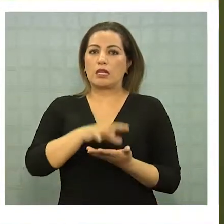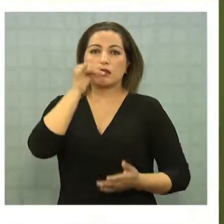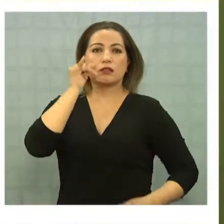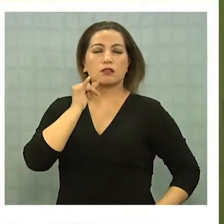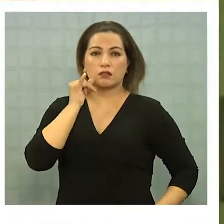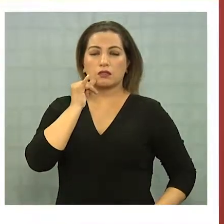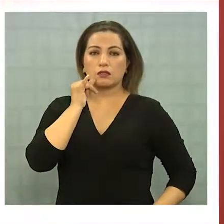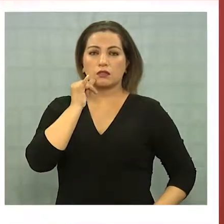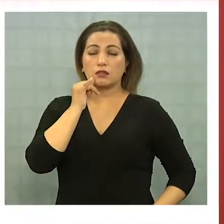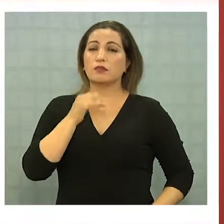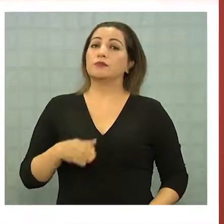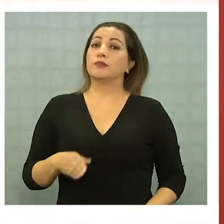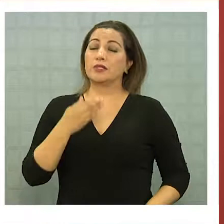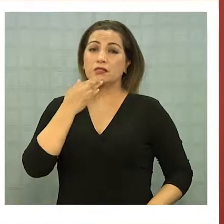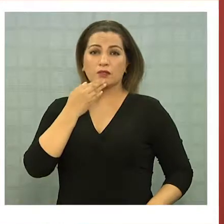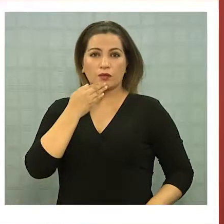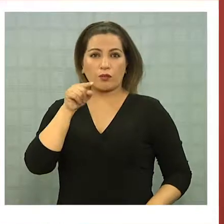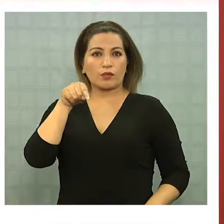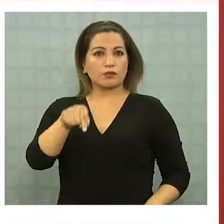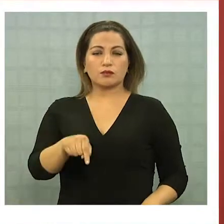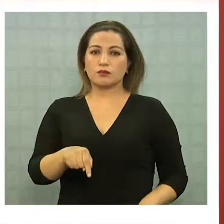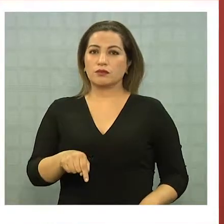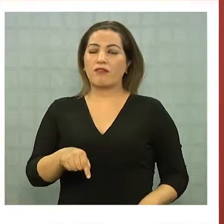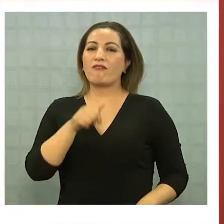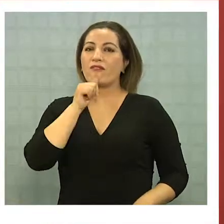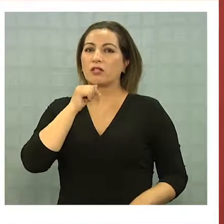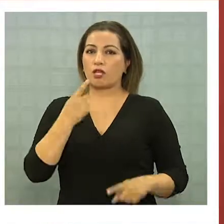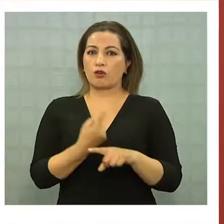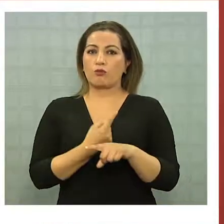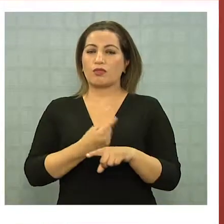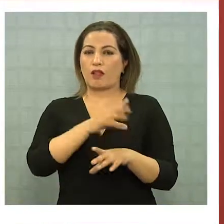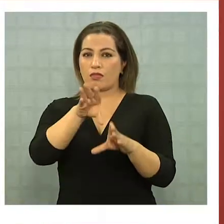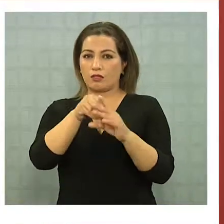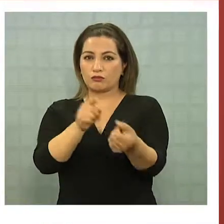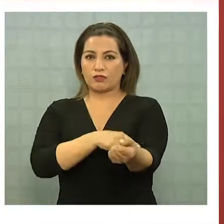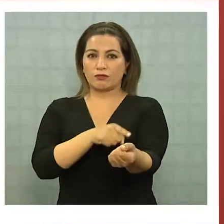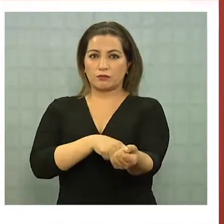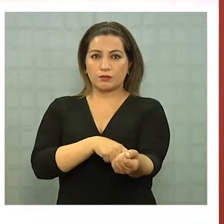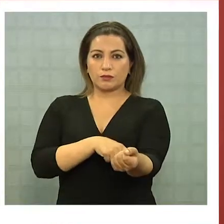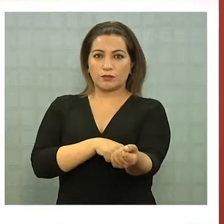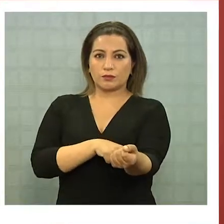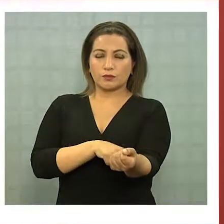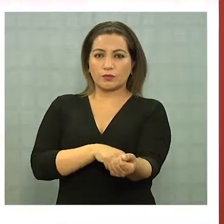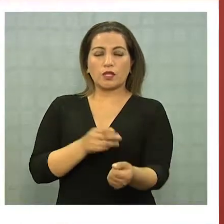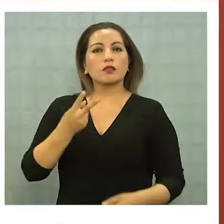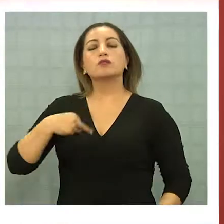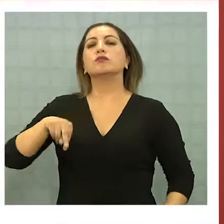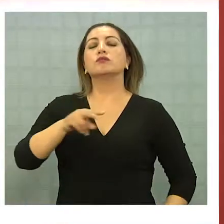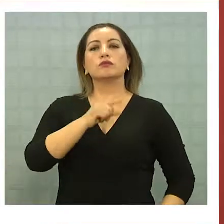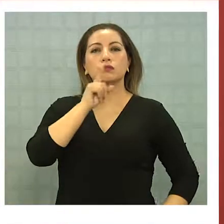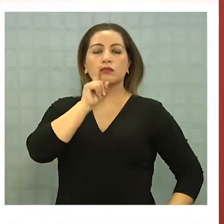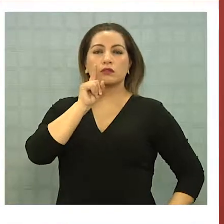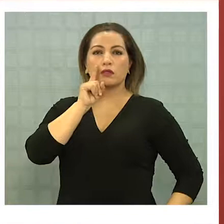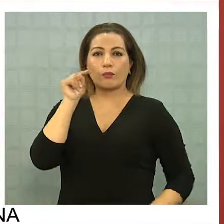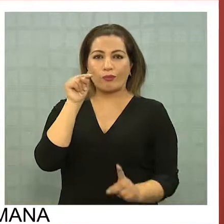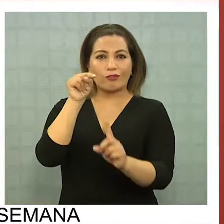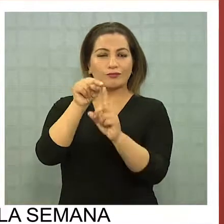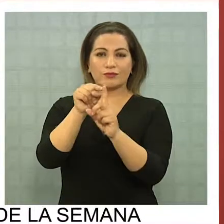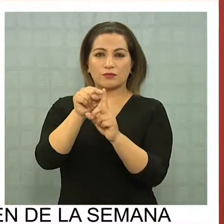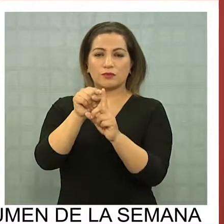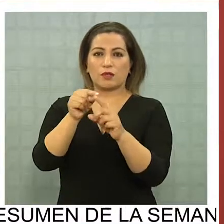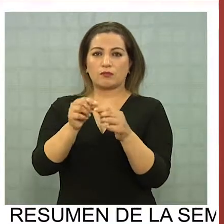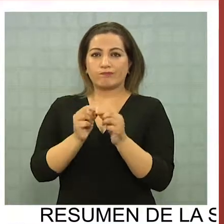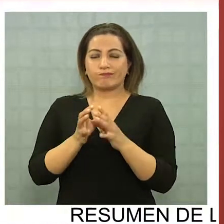en nuestra región y aparentemente es algo que no se conversa dentro de la familia. Pero nosotros tenemos como